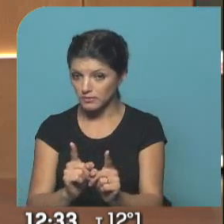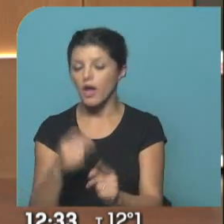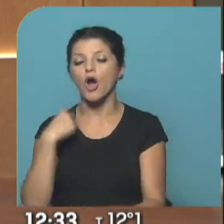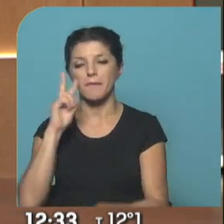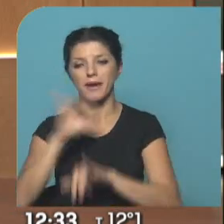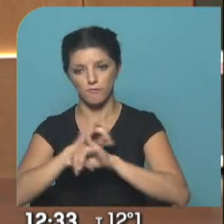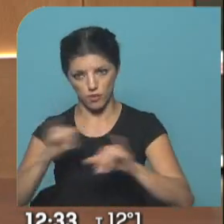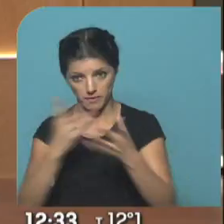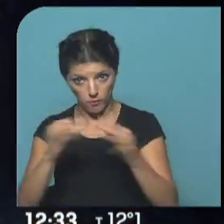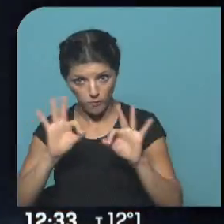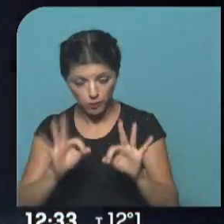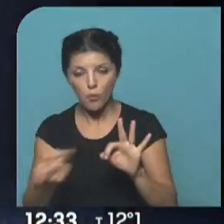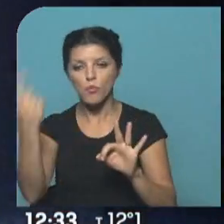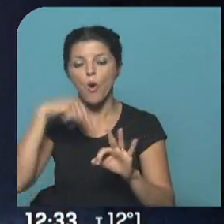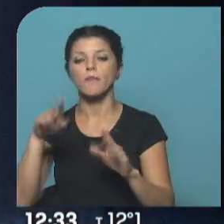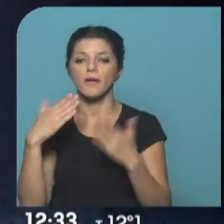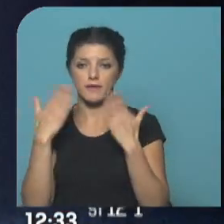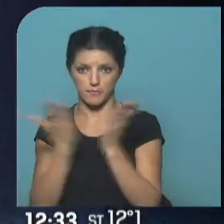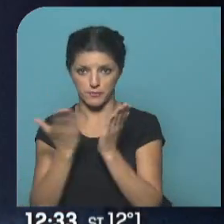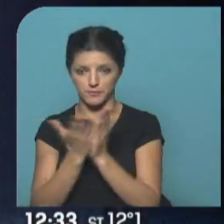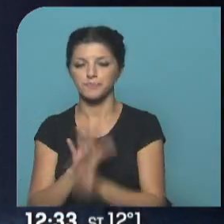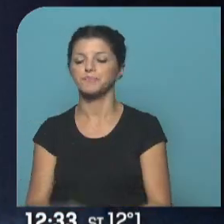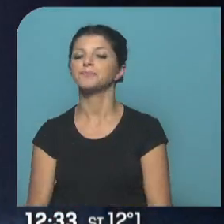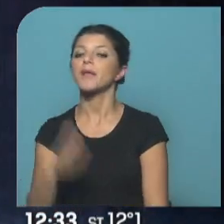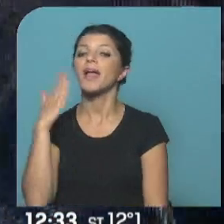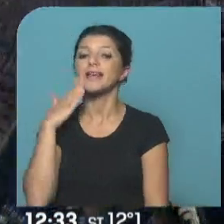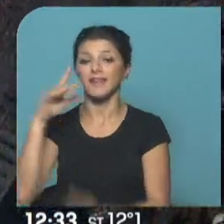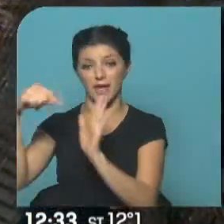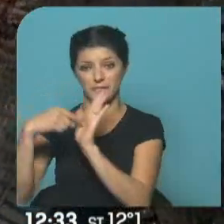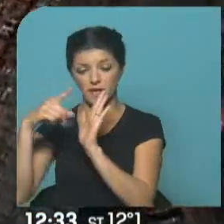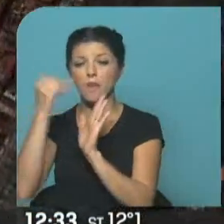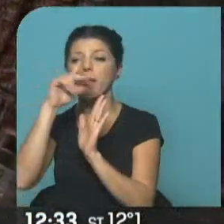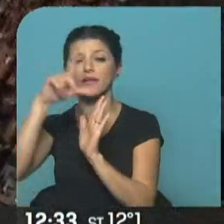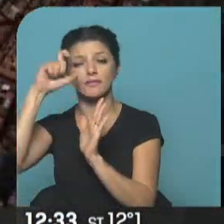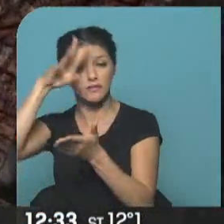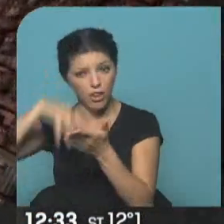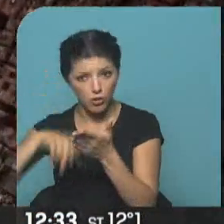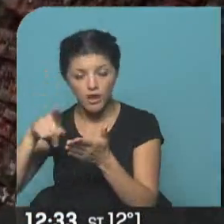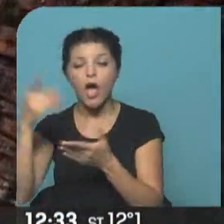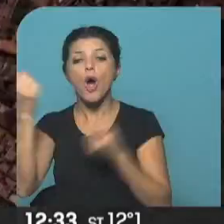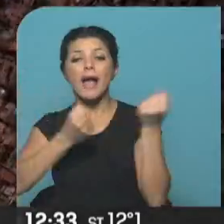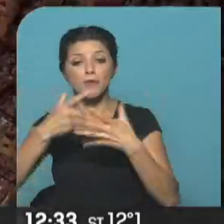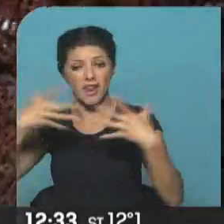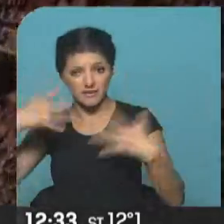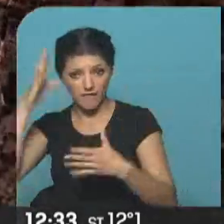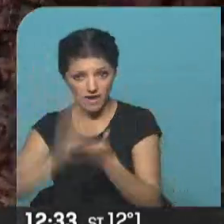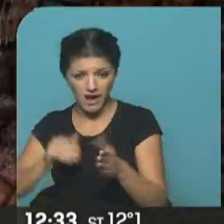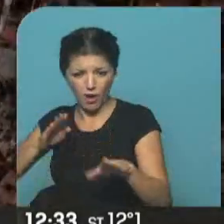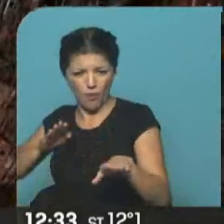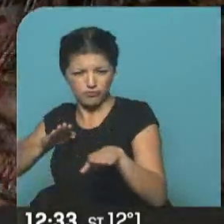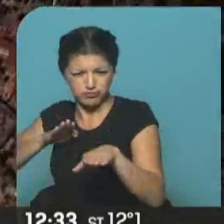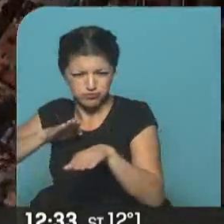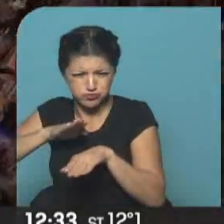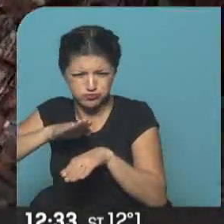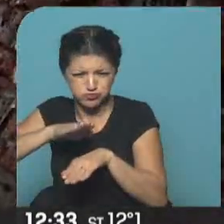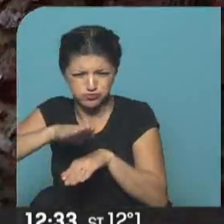informe y después lo analizamos. Fin de la tarde en el centro de Barcelona. Una furgoneta se precipita a toda velocidad